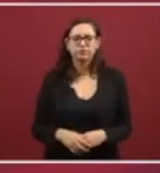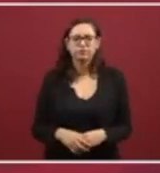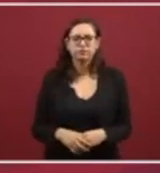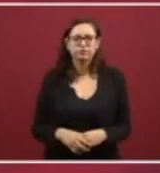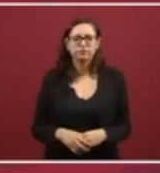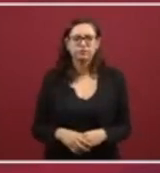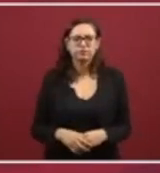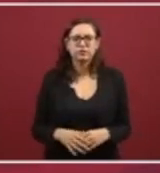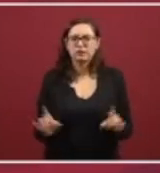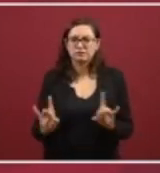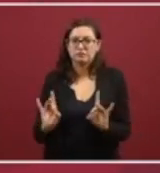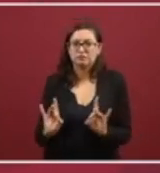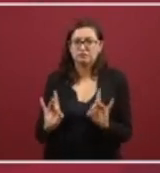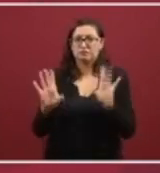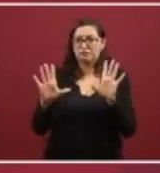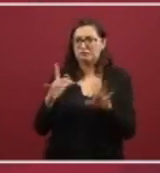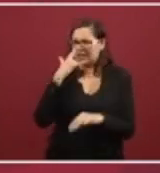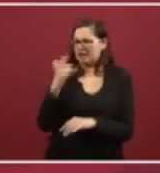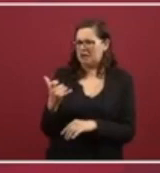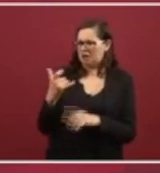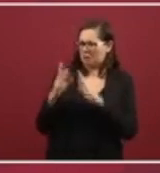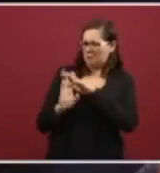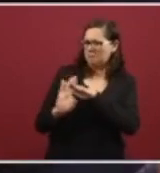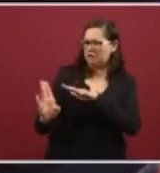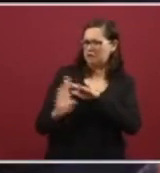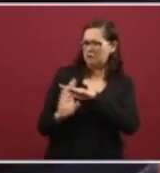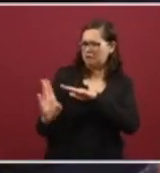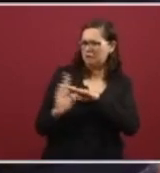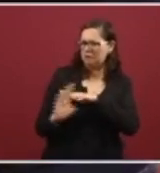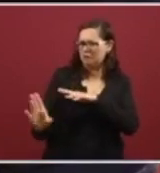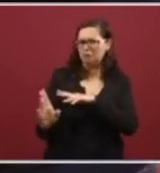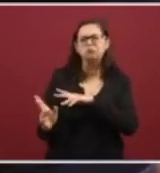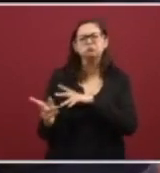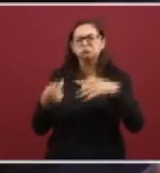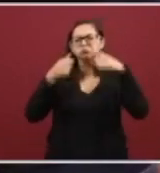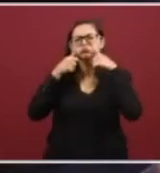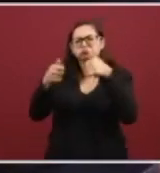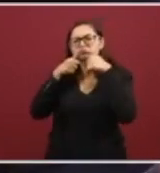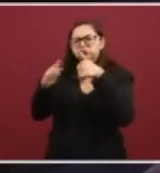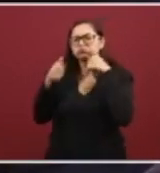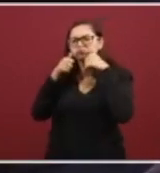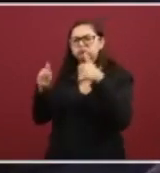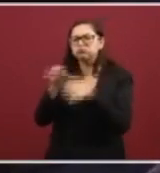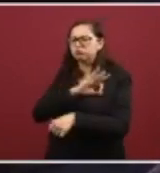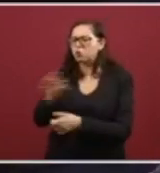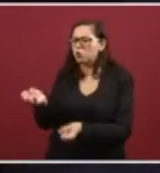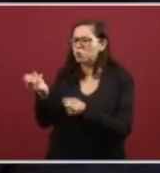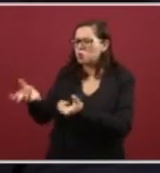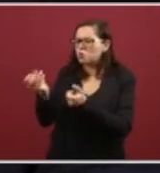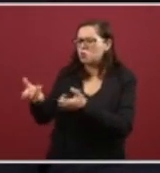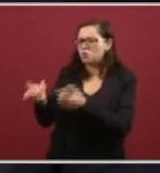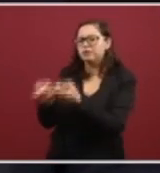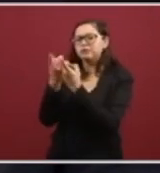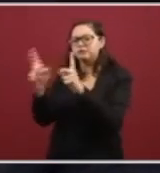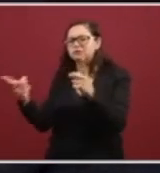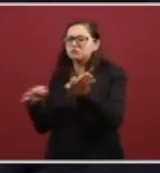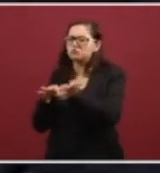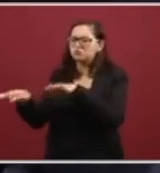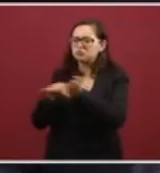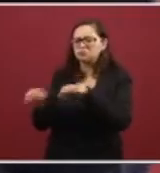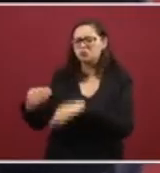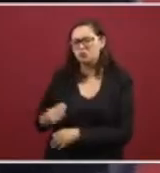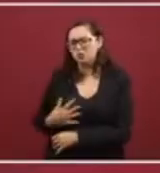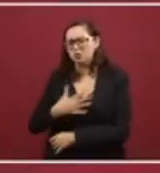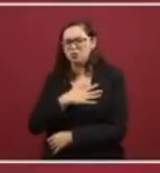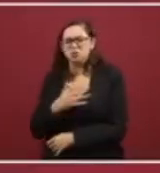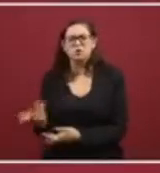atender el fenómeno migratorio si hay desarrollo, si hay empleo, si hay bienestar, y que la paz y la tranquilidad son